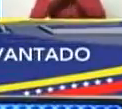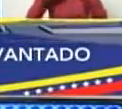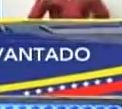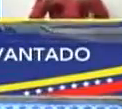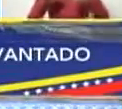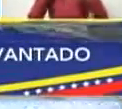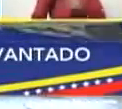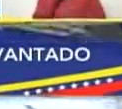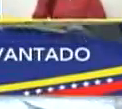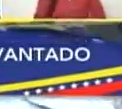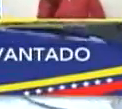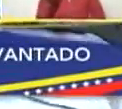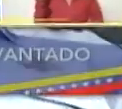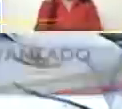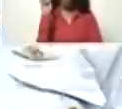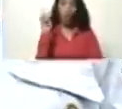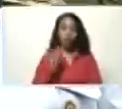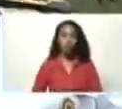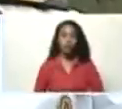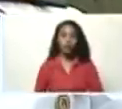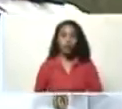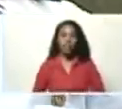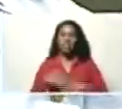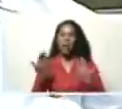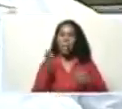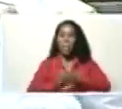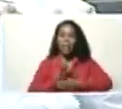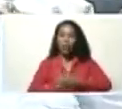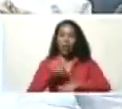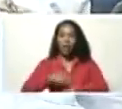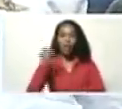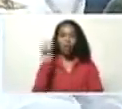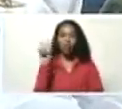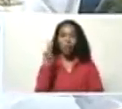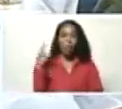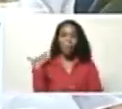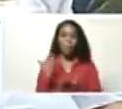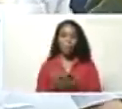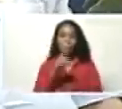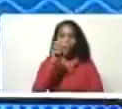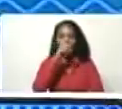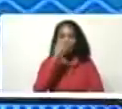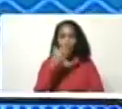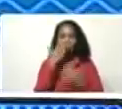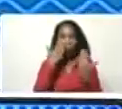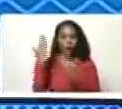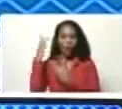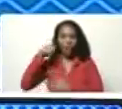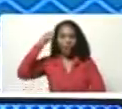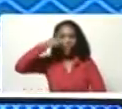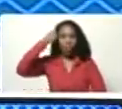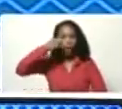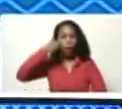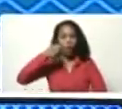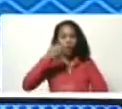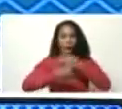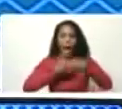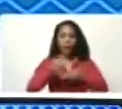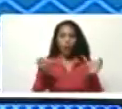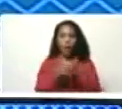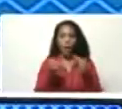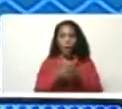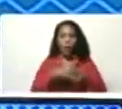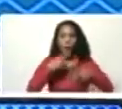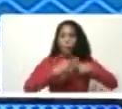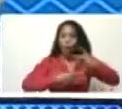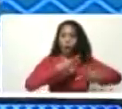toda la juventud venezolana. ¿Qué ocurrió en Venezuela hace 20 años? Vamos a ver un video que ha hecho el equipo de